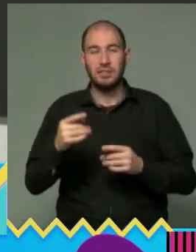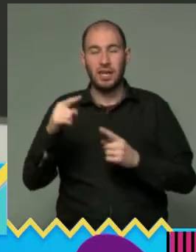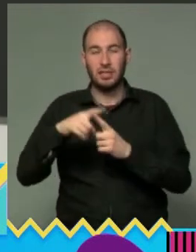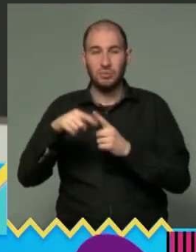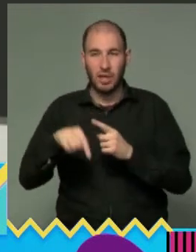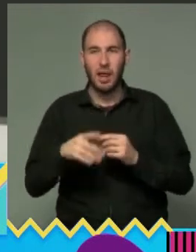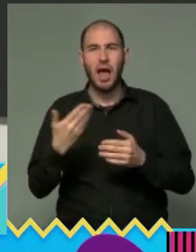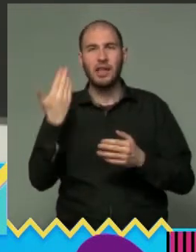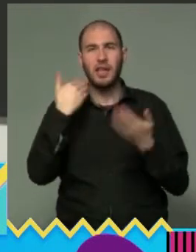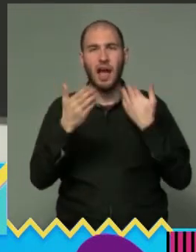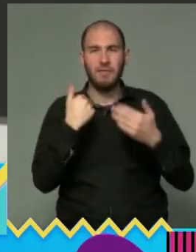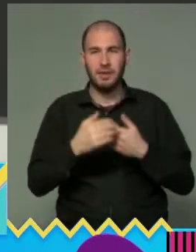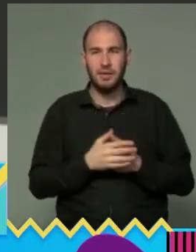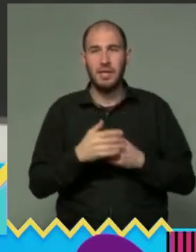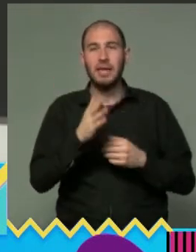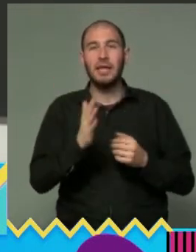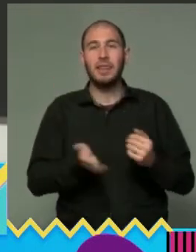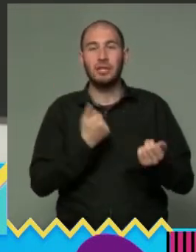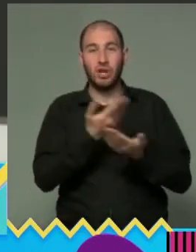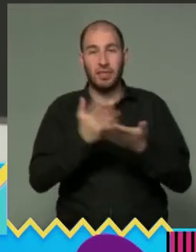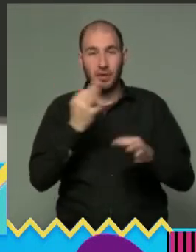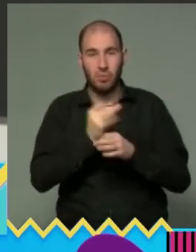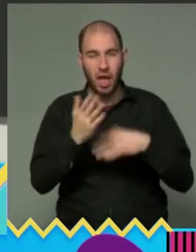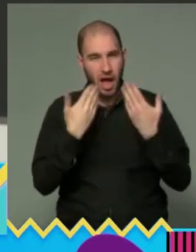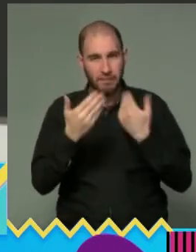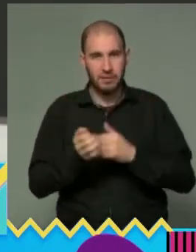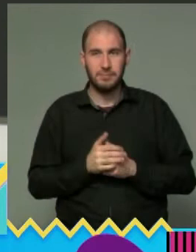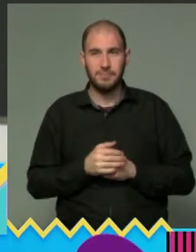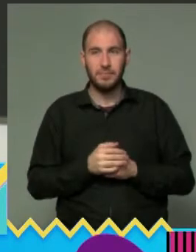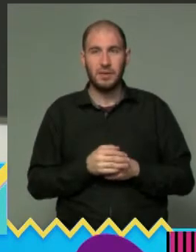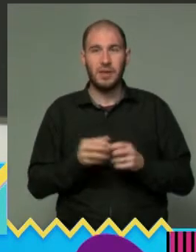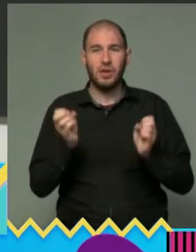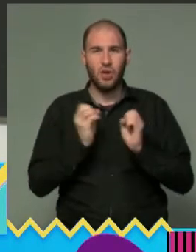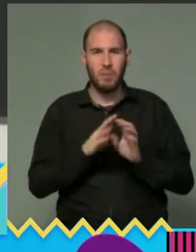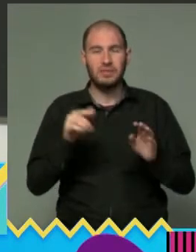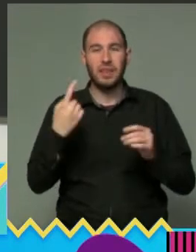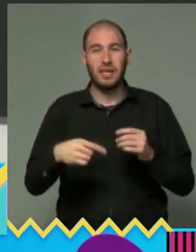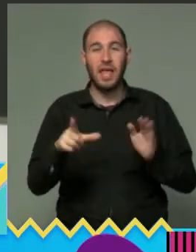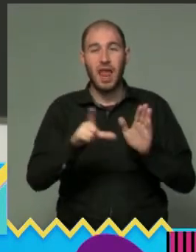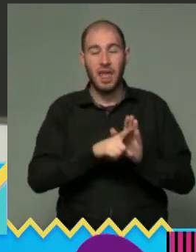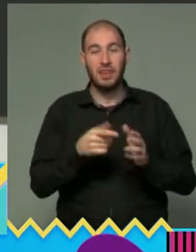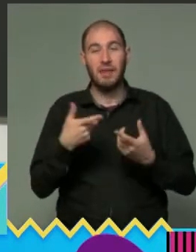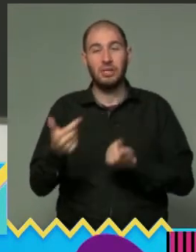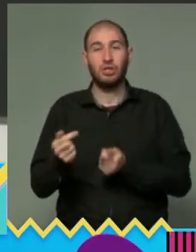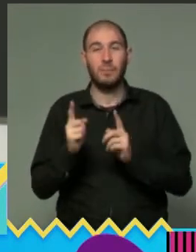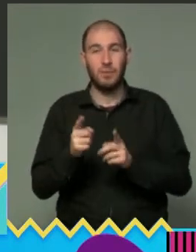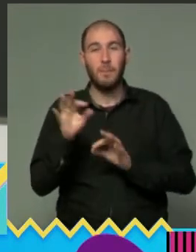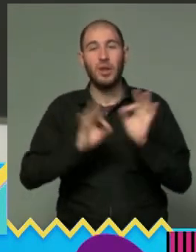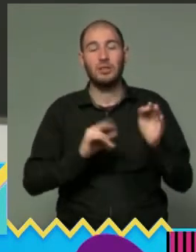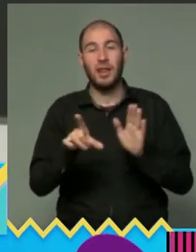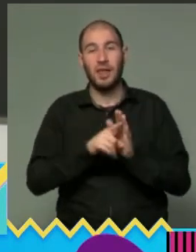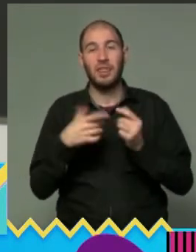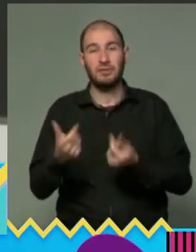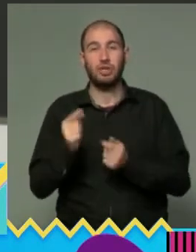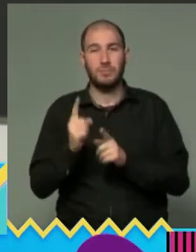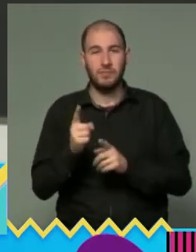Y al principio hablamos con Jaime Correas, director general de escuelas. Empezó todo a partir de la ley del defensor, el proyecto de ley del defensor